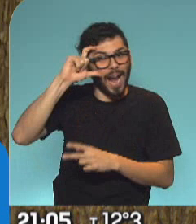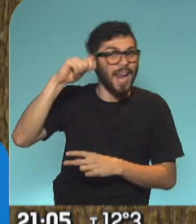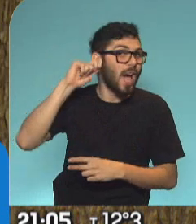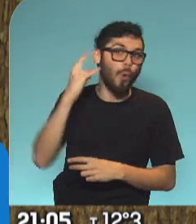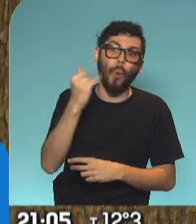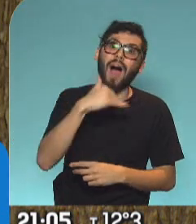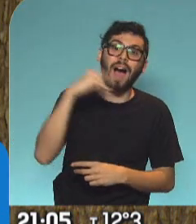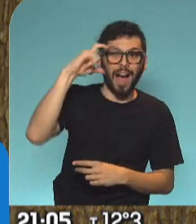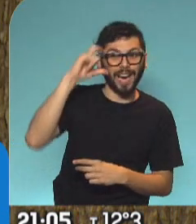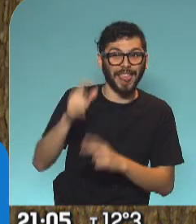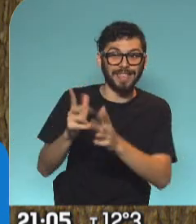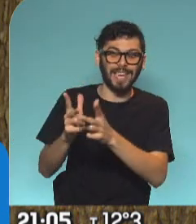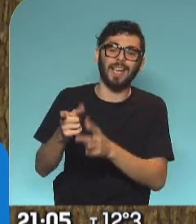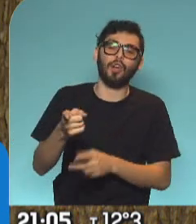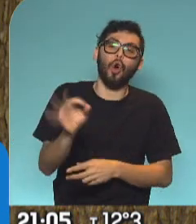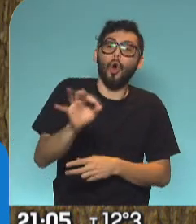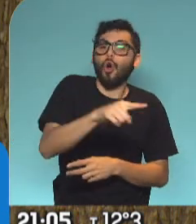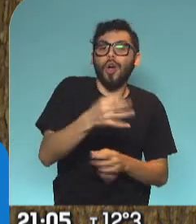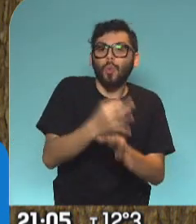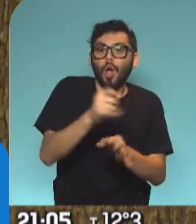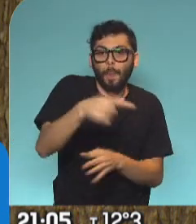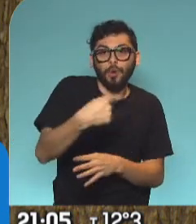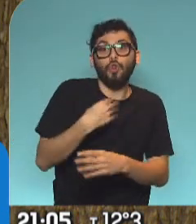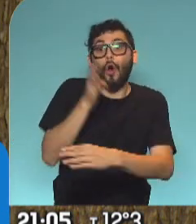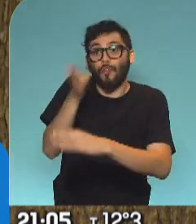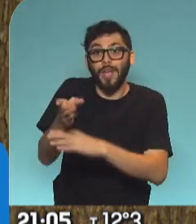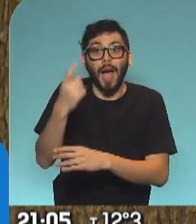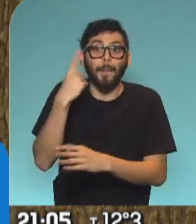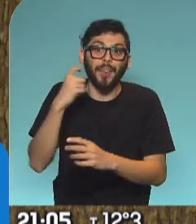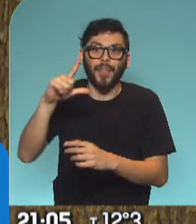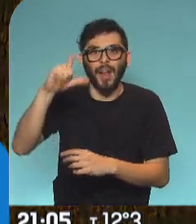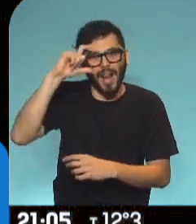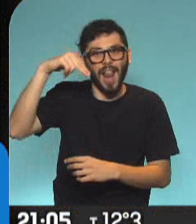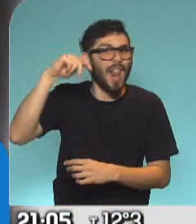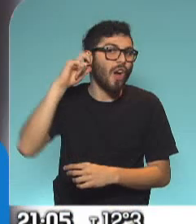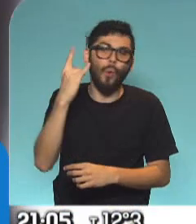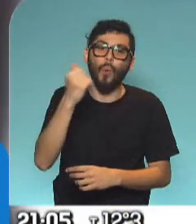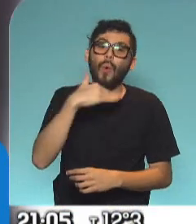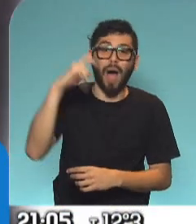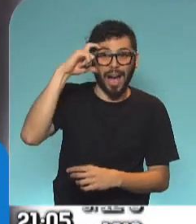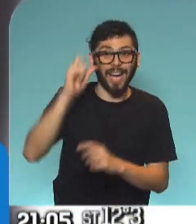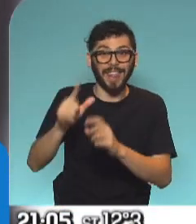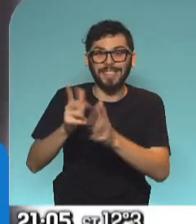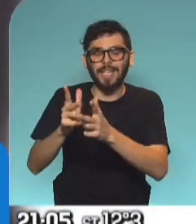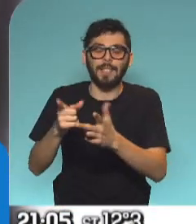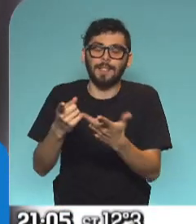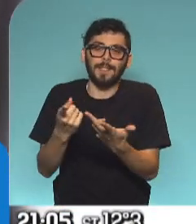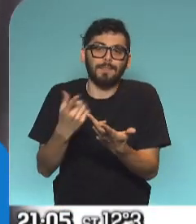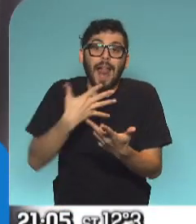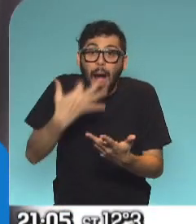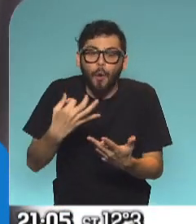común. Yo fui al colegio de especial para hablar lenguaje de señas y la verdad que no me adapté. Me acuerdo que mi